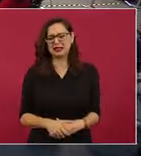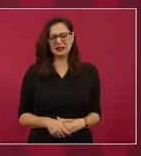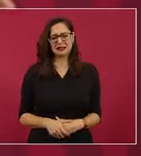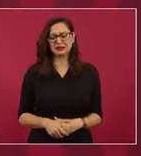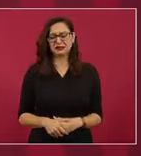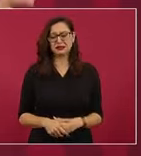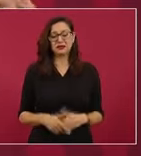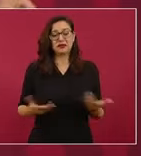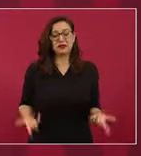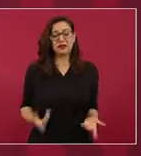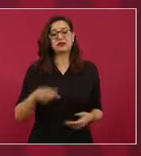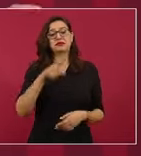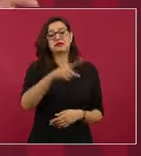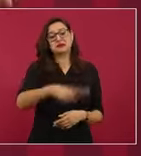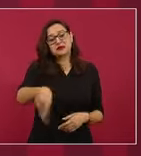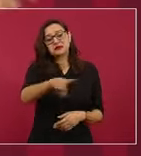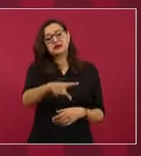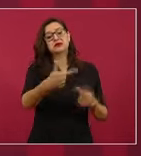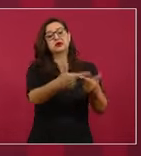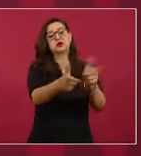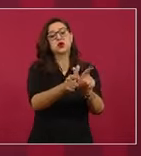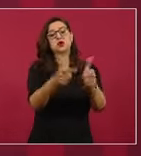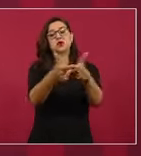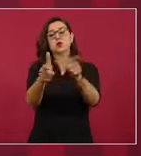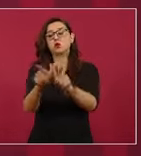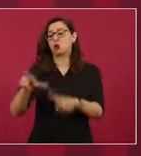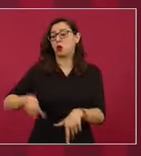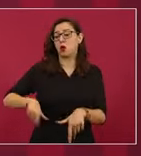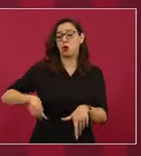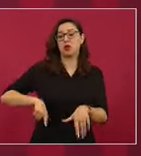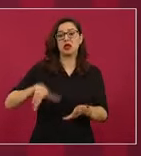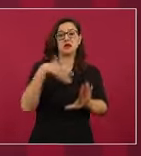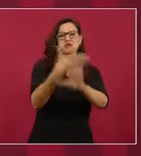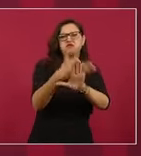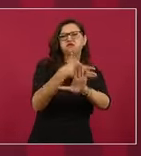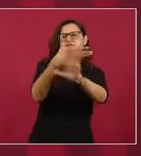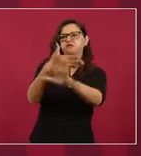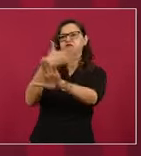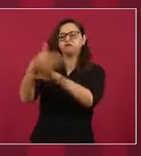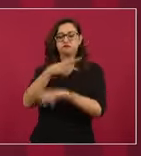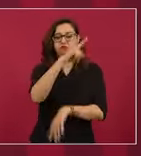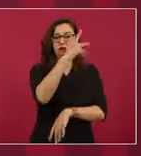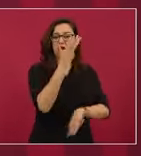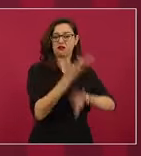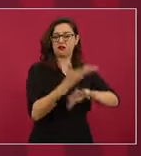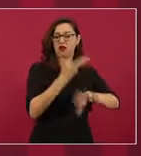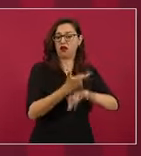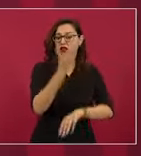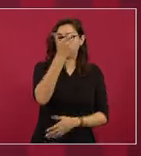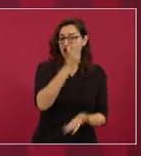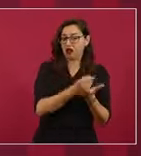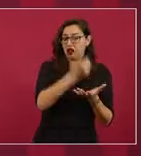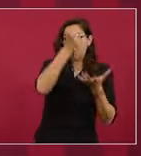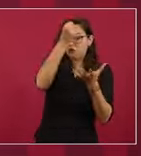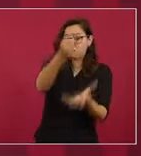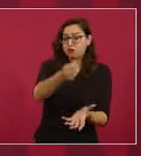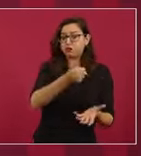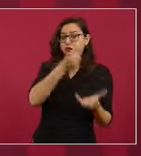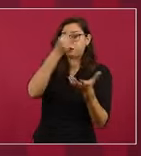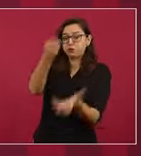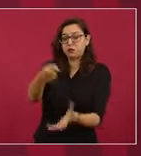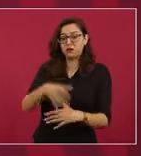a grupos opositores, a gobiernos legal y legítimamente constituidos, pues no